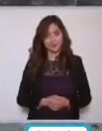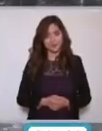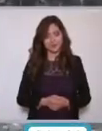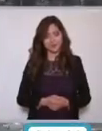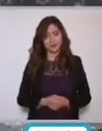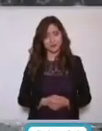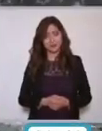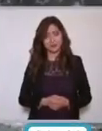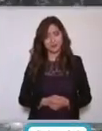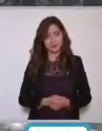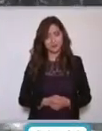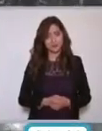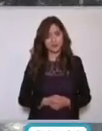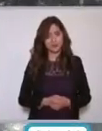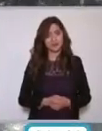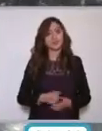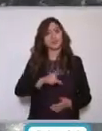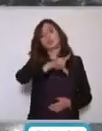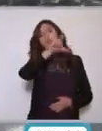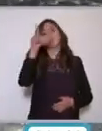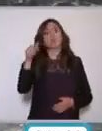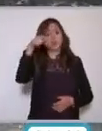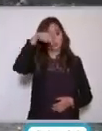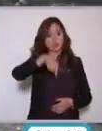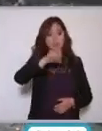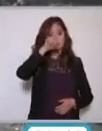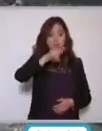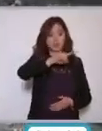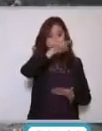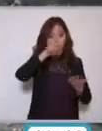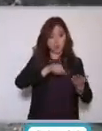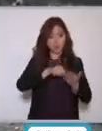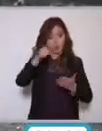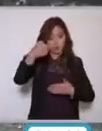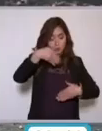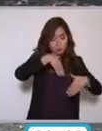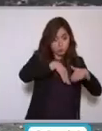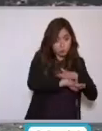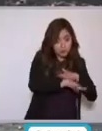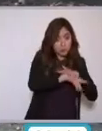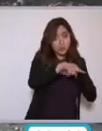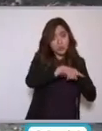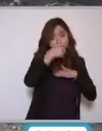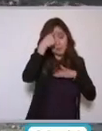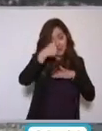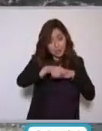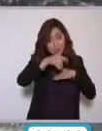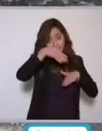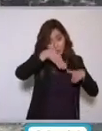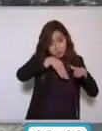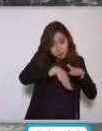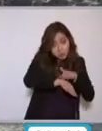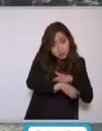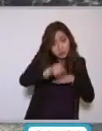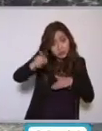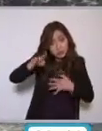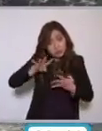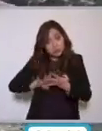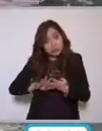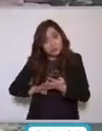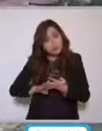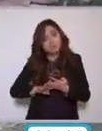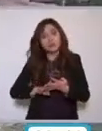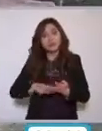Y bueno, tío Alberto, entonces lo introducen acá, y aquí, en vez de meterlo a la penitenciaría,